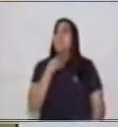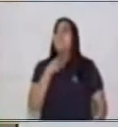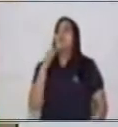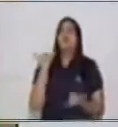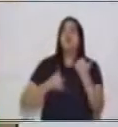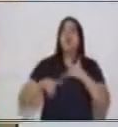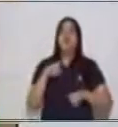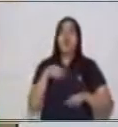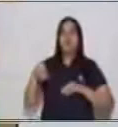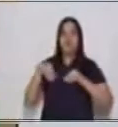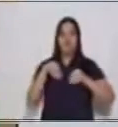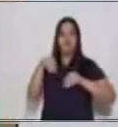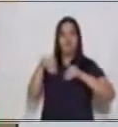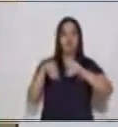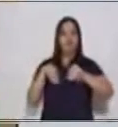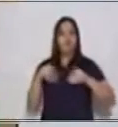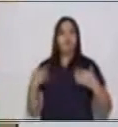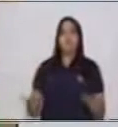al ajedrez.